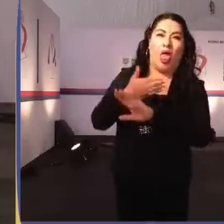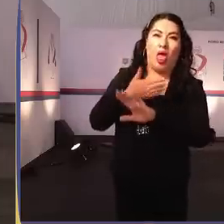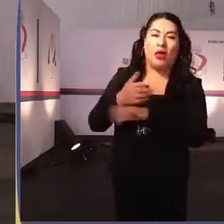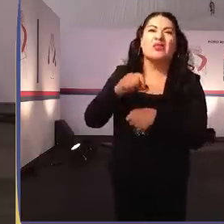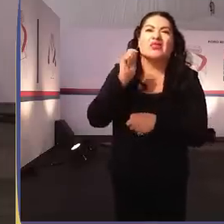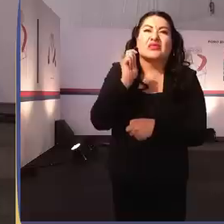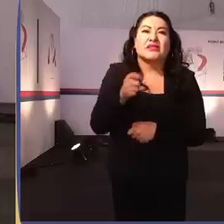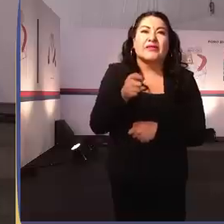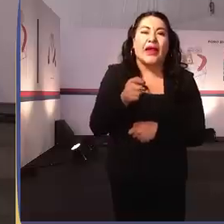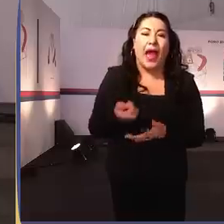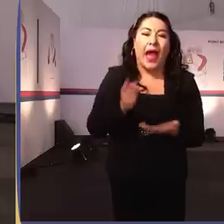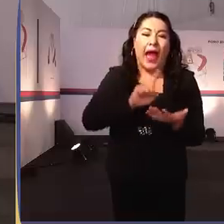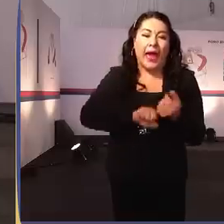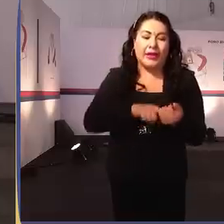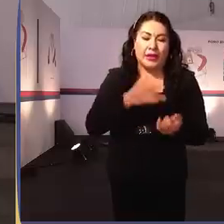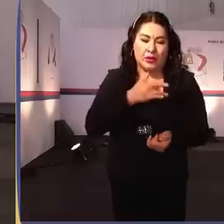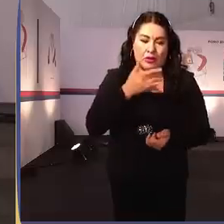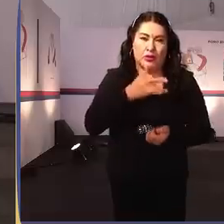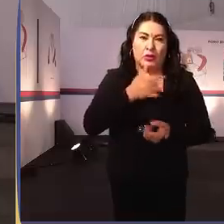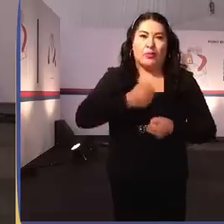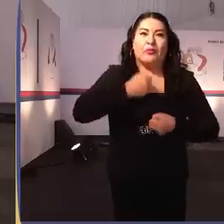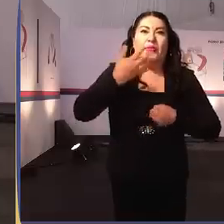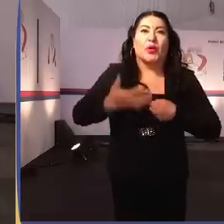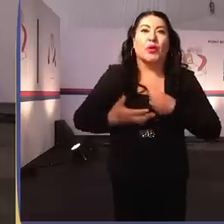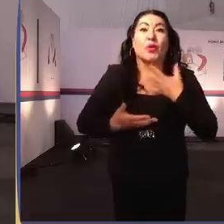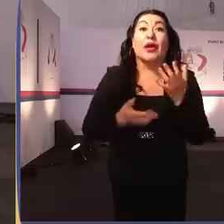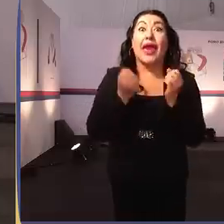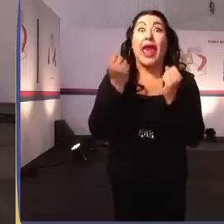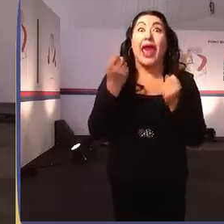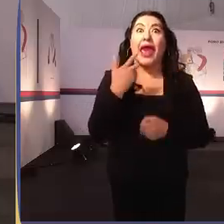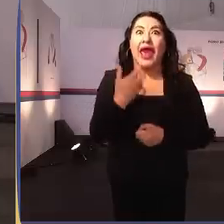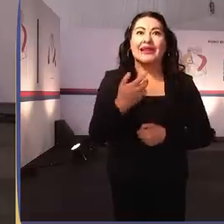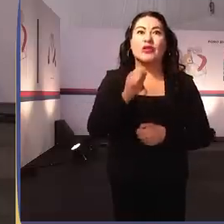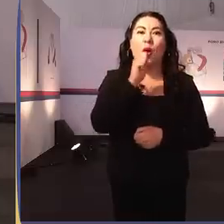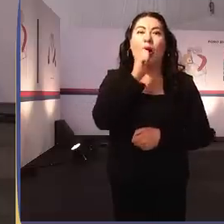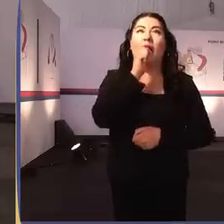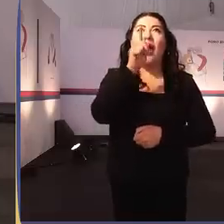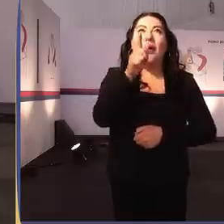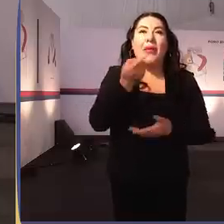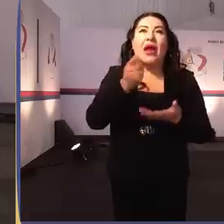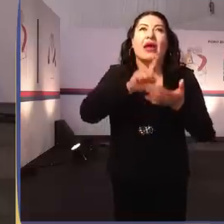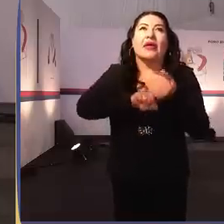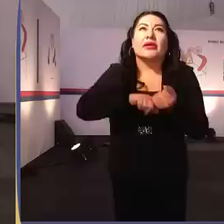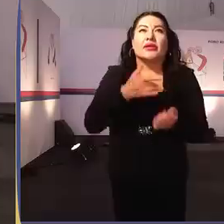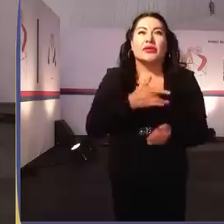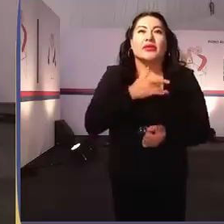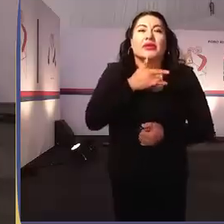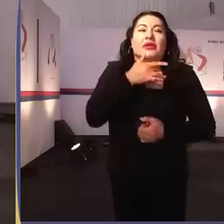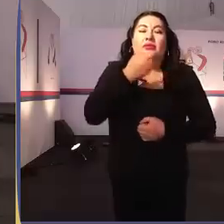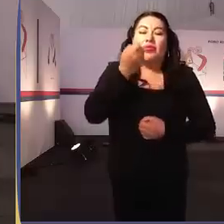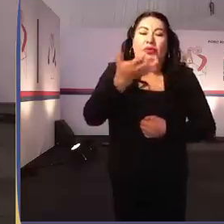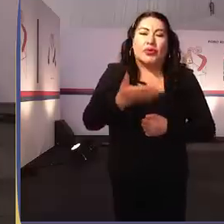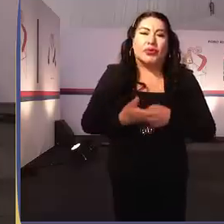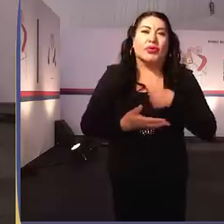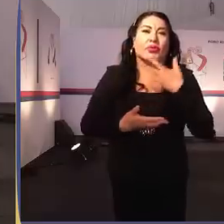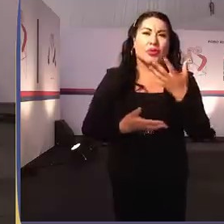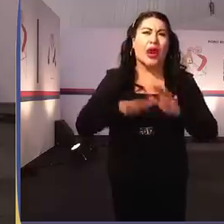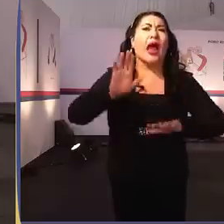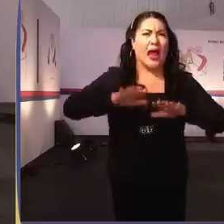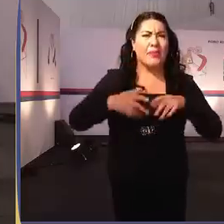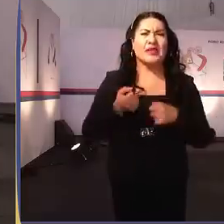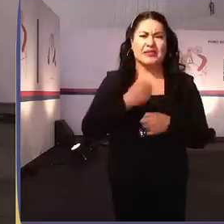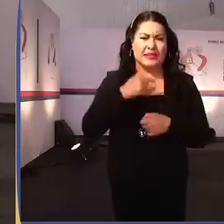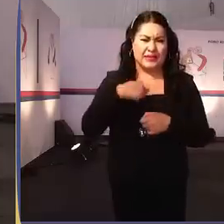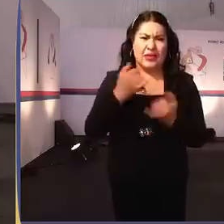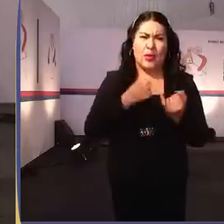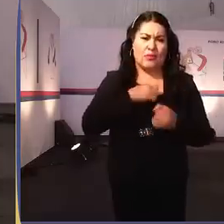desahogos. Y eso es muy sano para el alma, desahogarse escribiendo. Porque nos podemos desahogar pegando, nos podemos